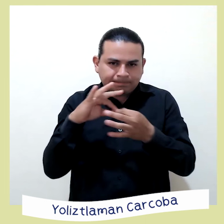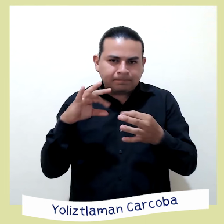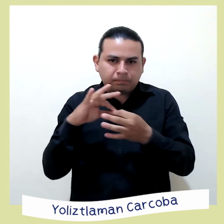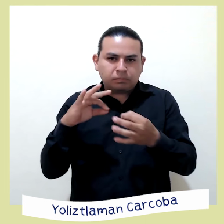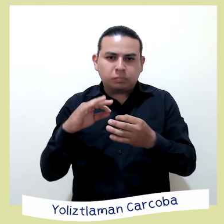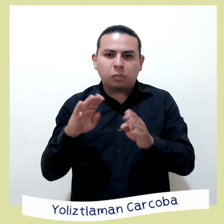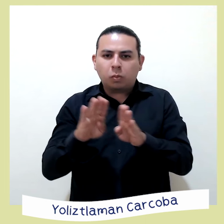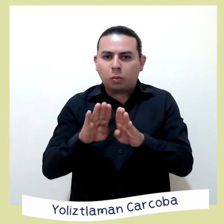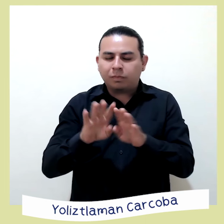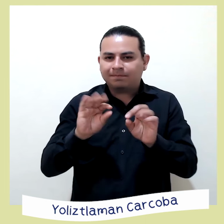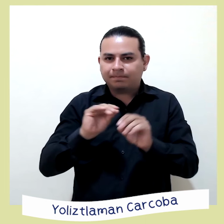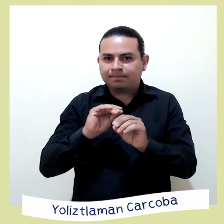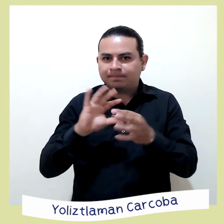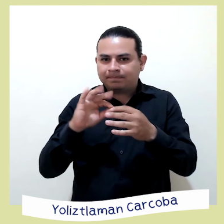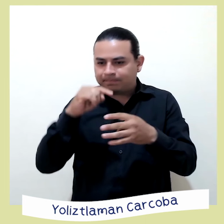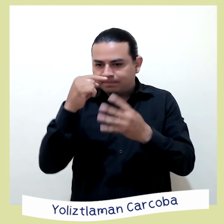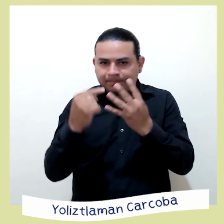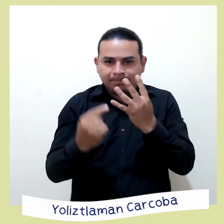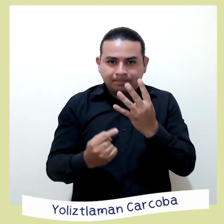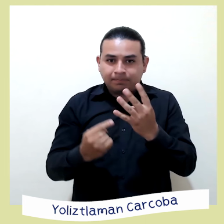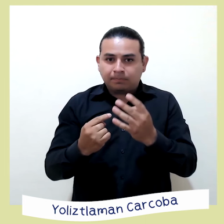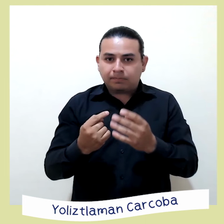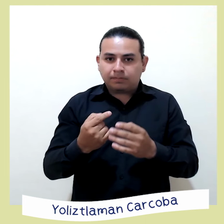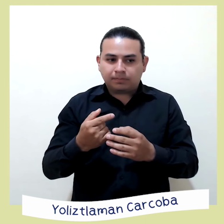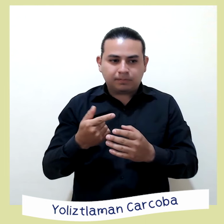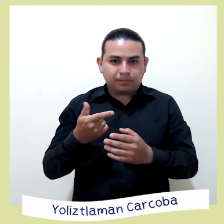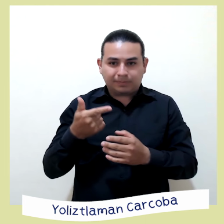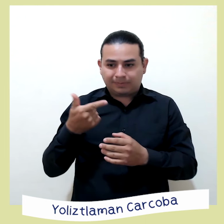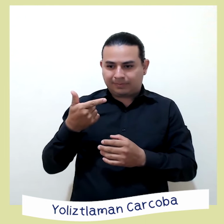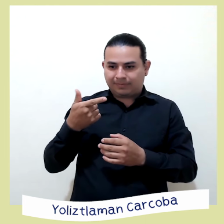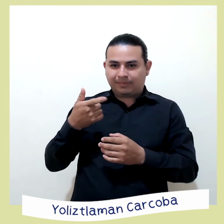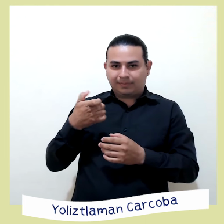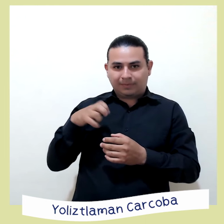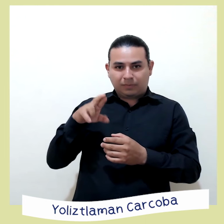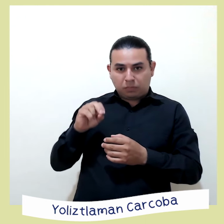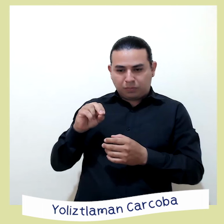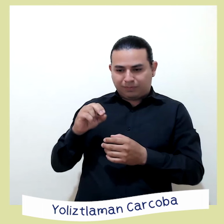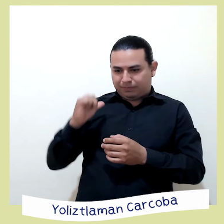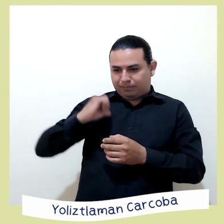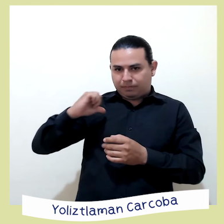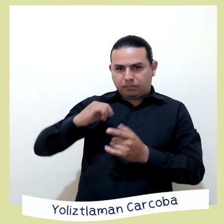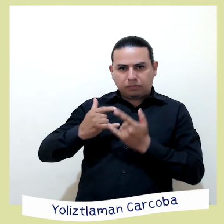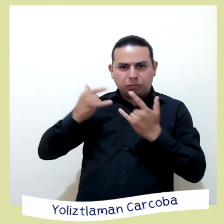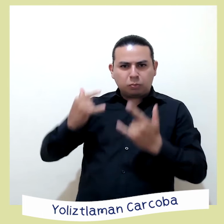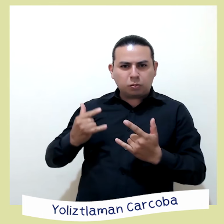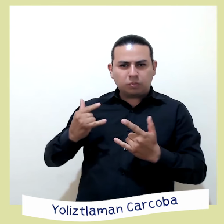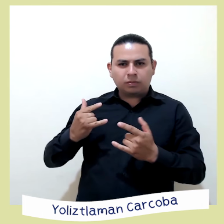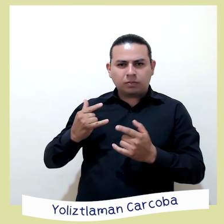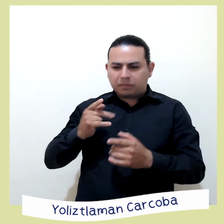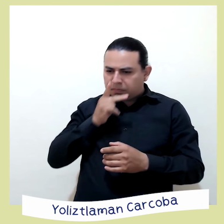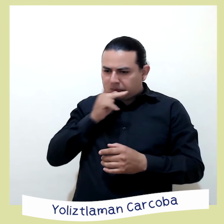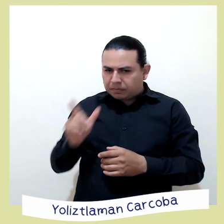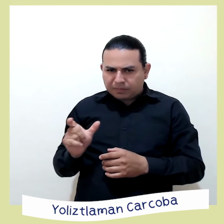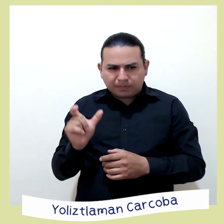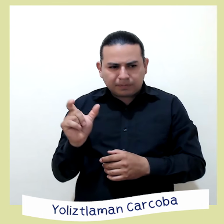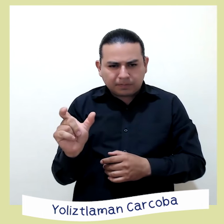que es importante el uso del lenguaje y para una mejor comprensión del fenómeno